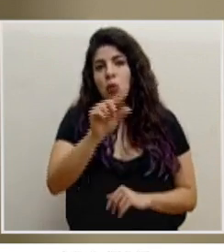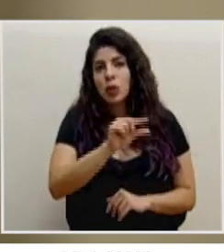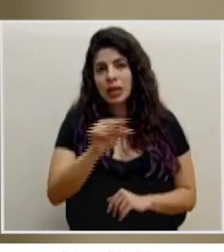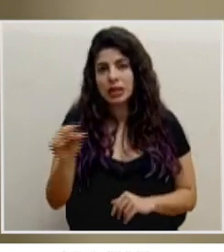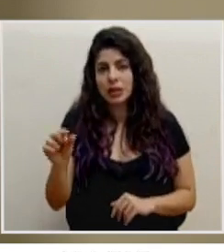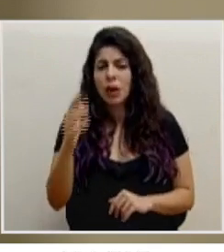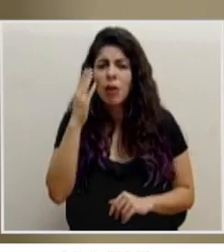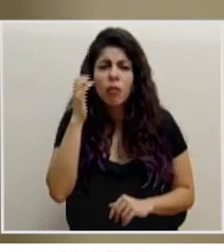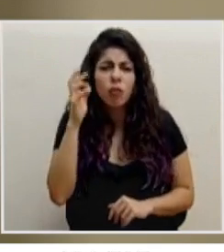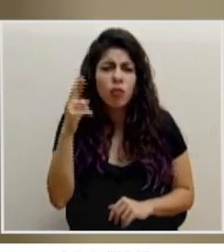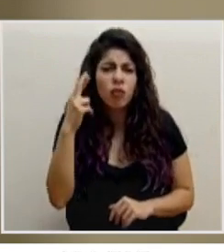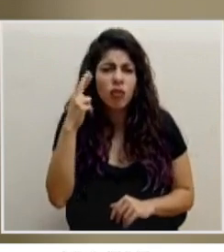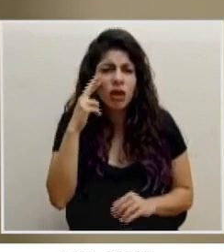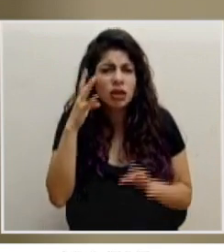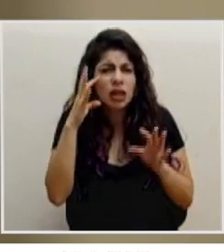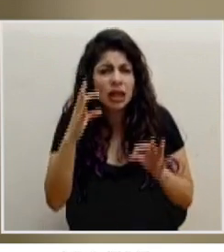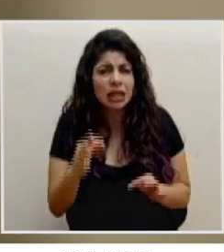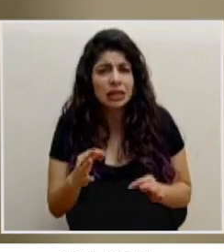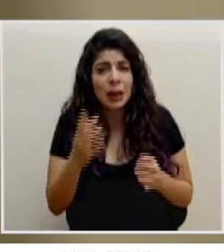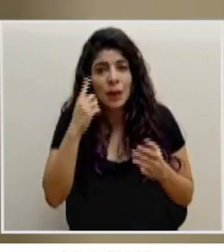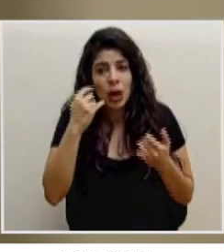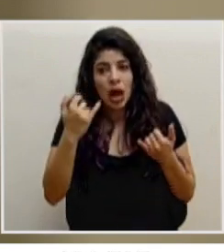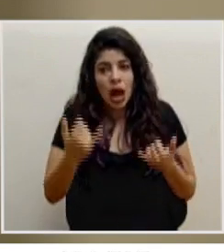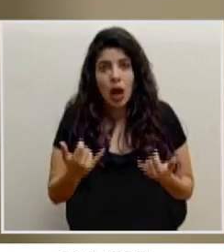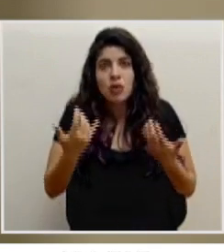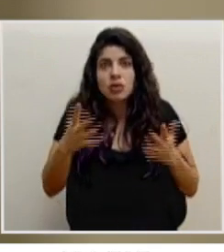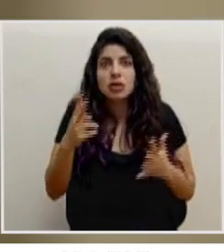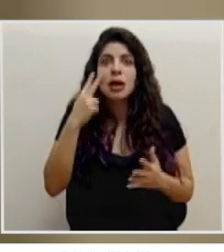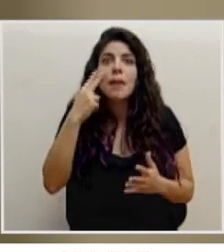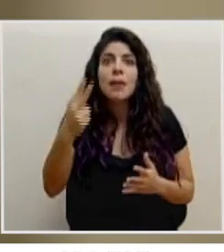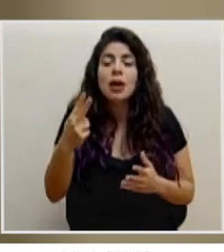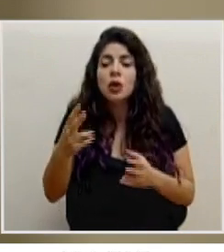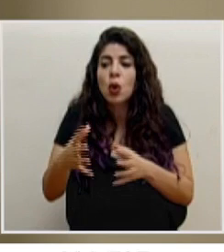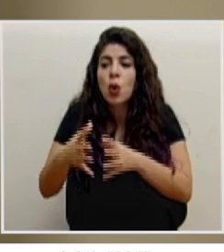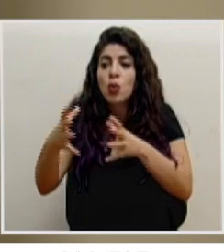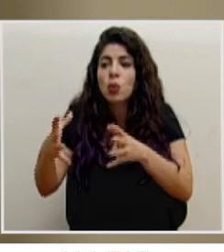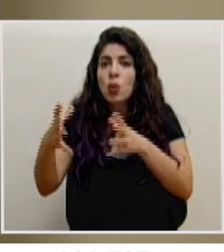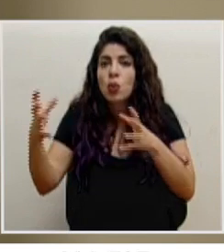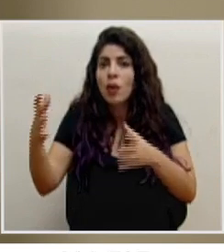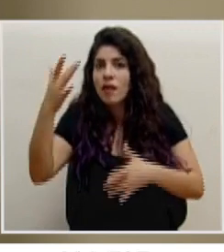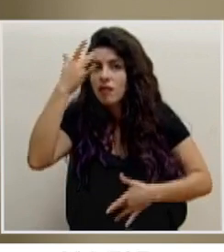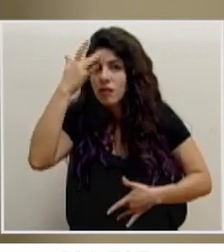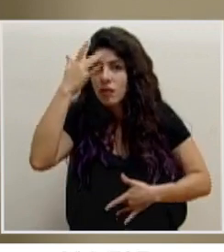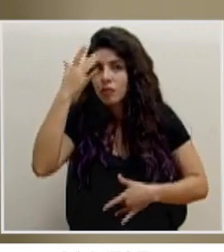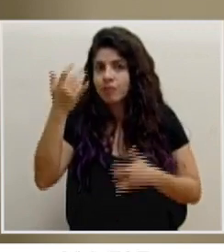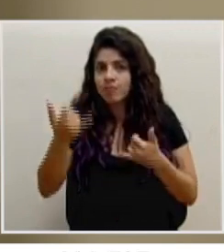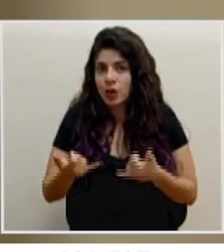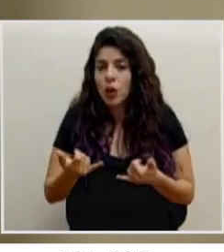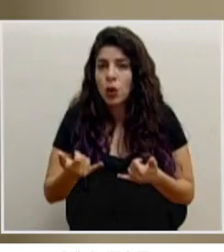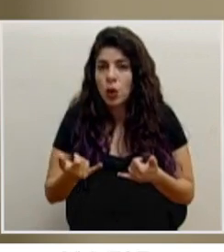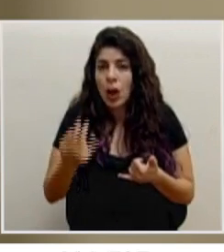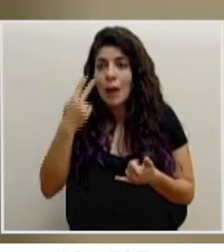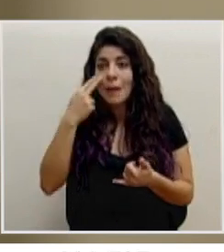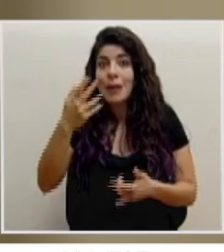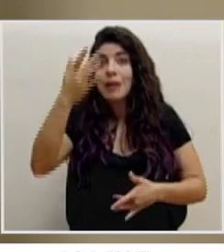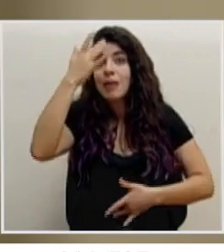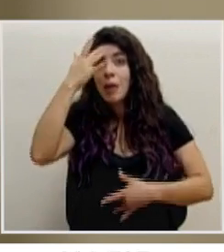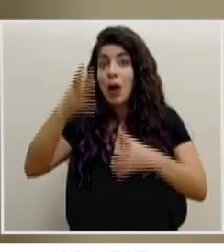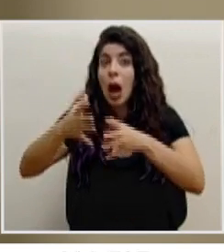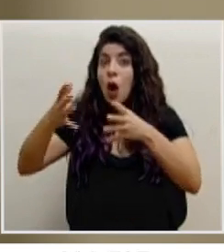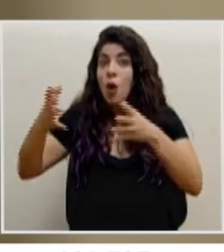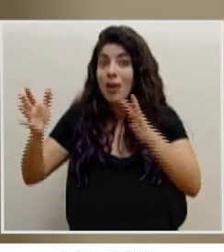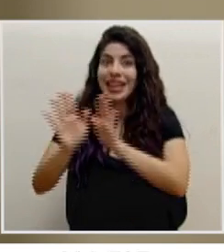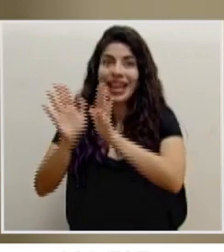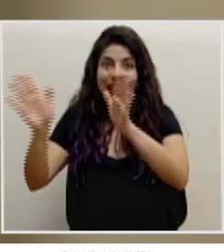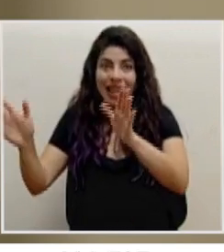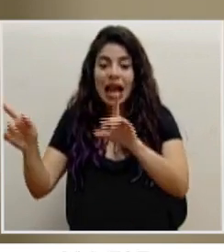esta decisión se toma porque ya estamos viendo un incremento de casos, estamos viendo tanto aumento de casos generales